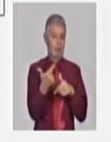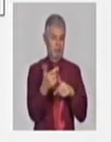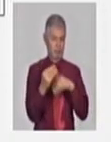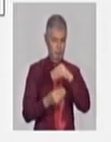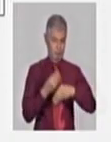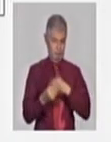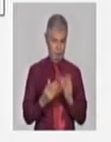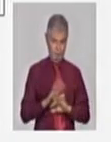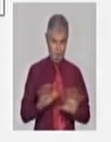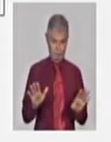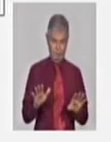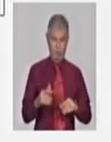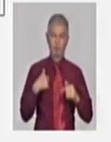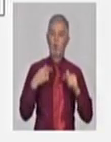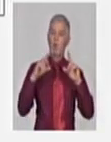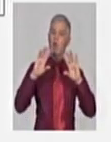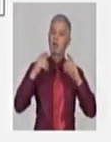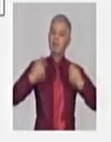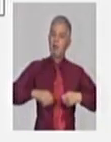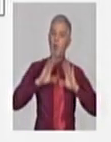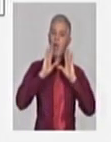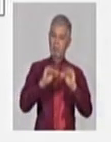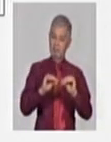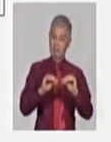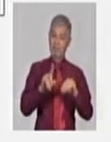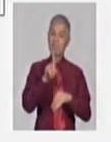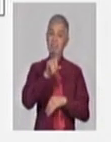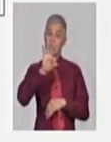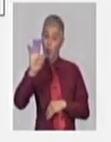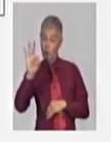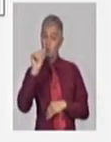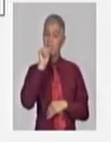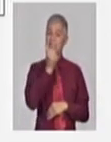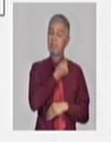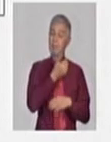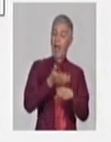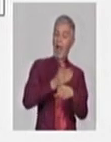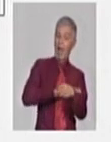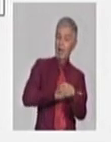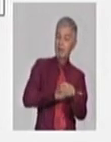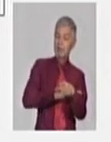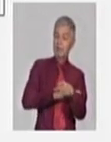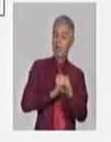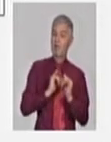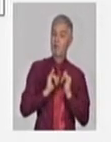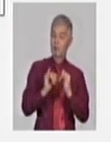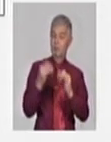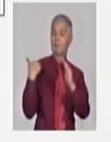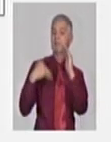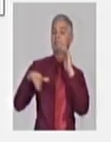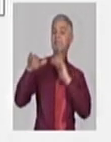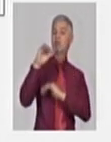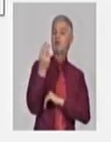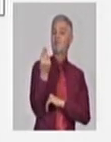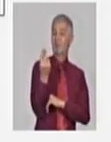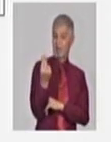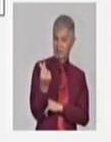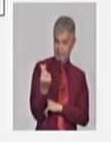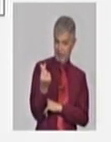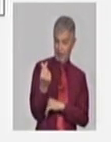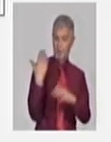aquí tengo que decir también que antes de esta fecha el 18 de diciembre una información siempre del ministerio de finanzas y el ministerio